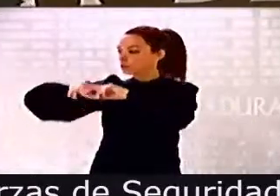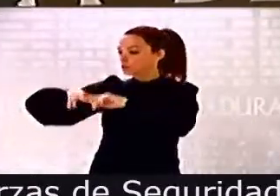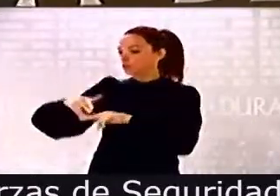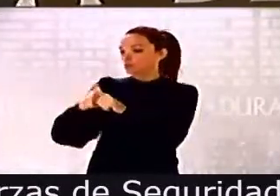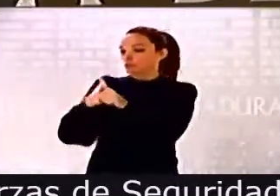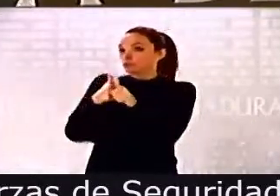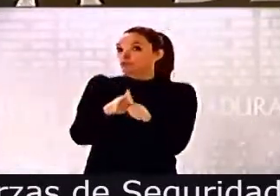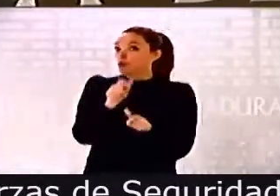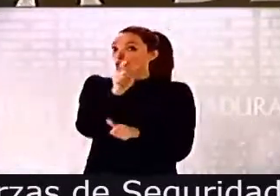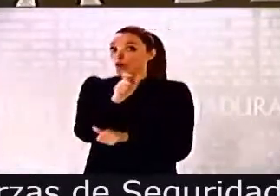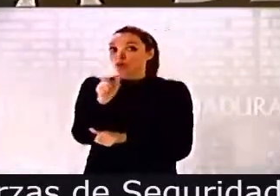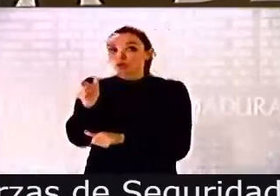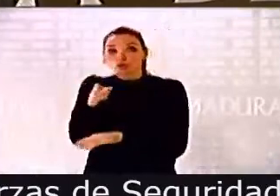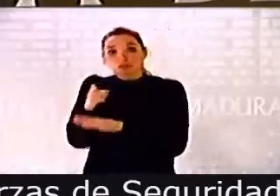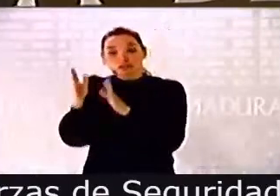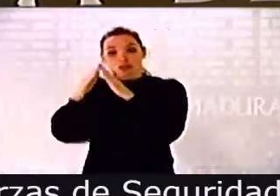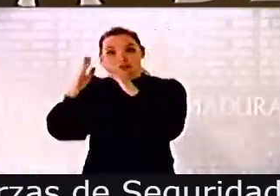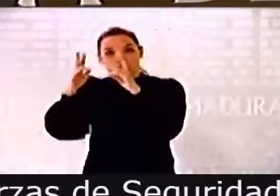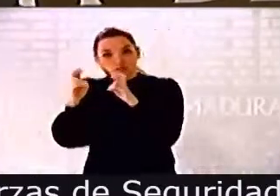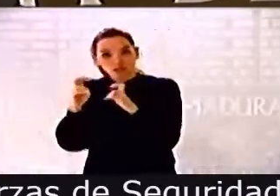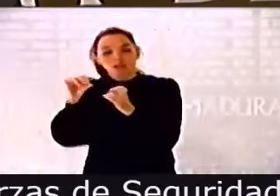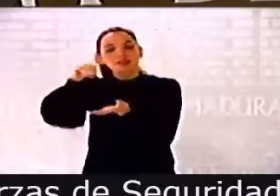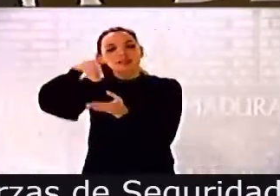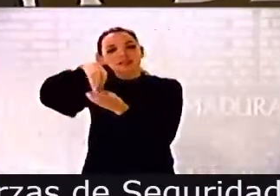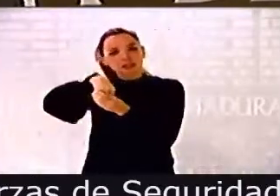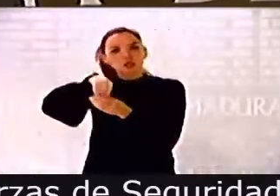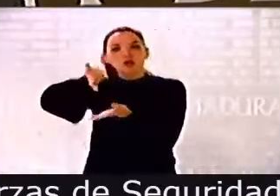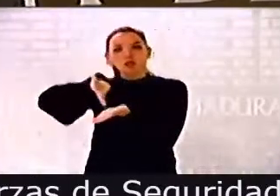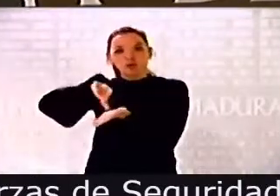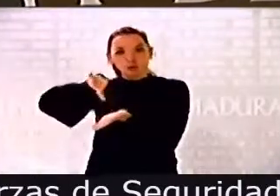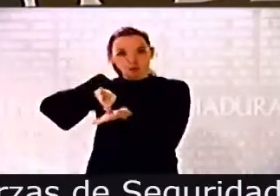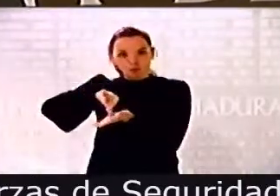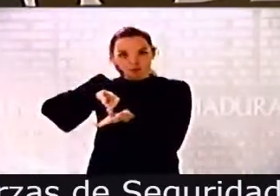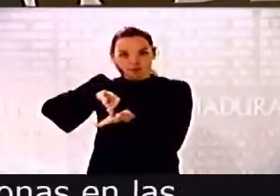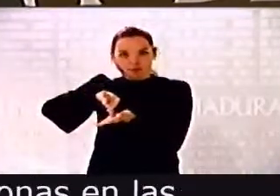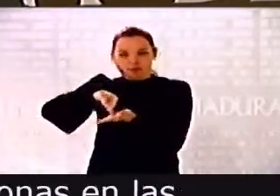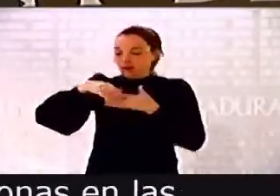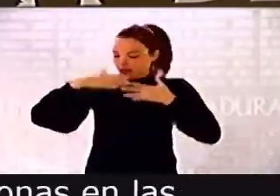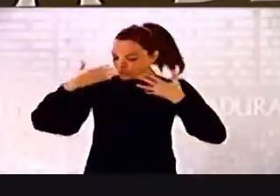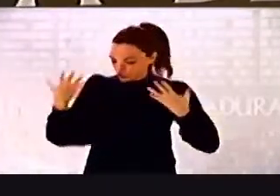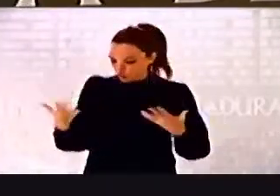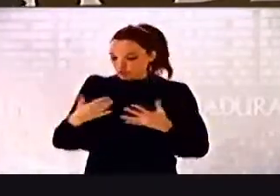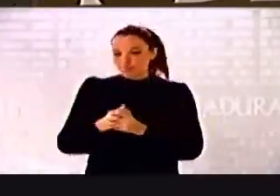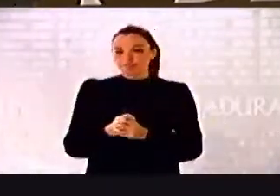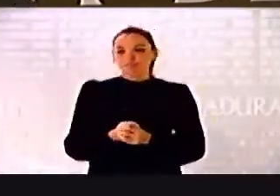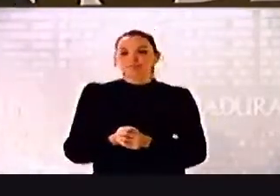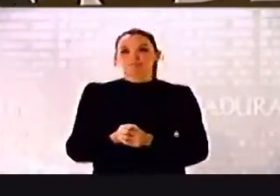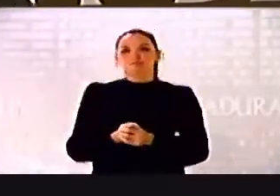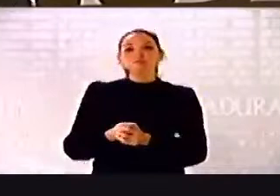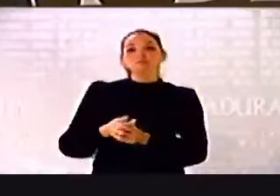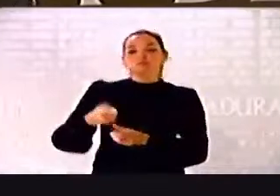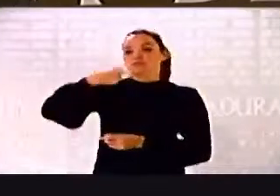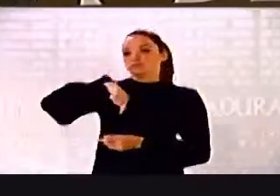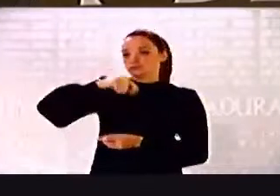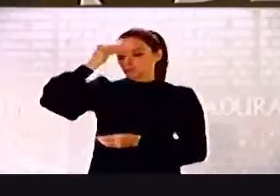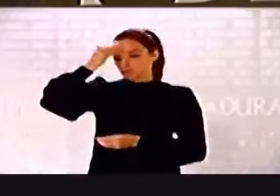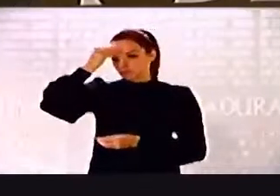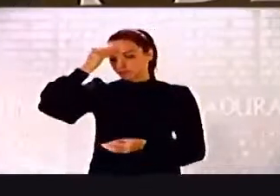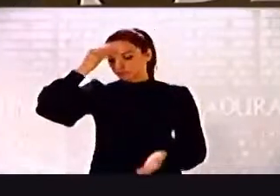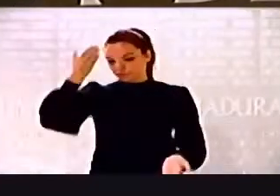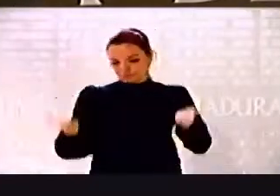las personas dentro de las ciudades. Por lo tanto, a la hora de elegir